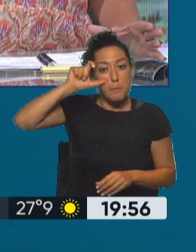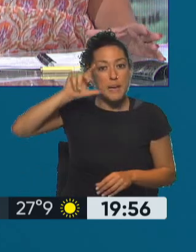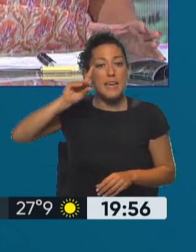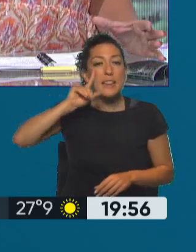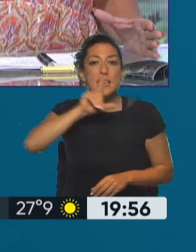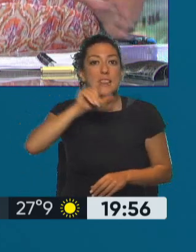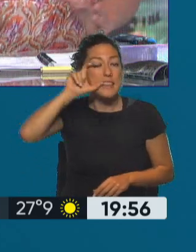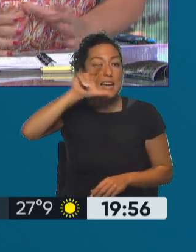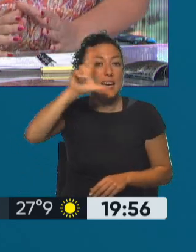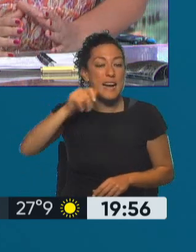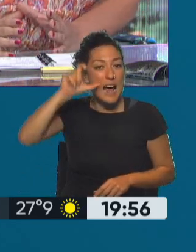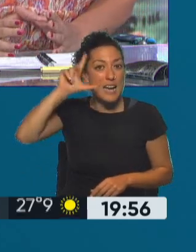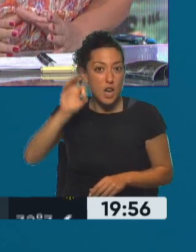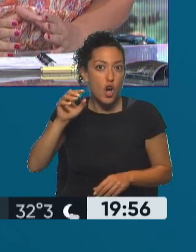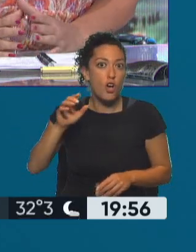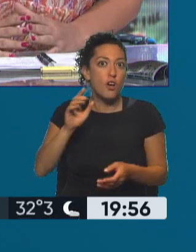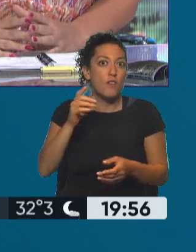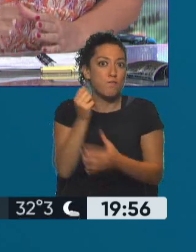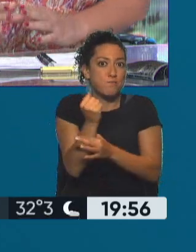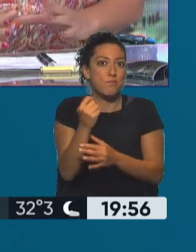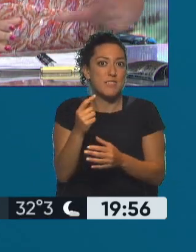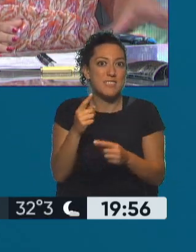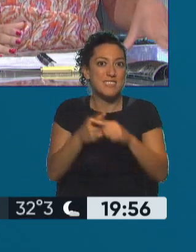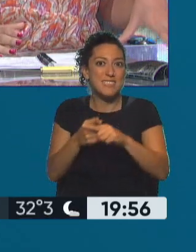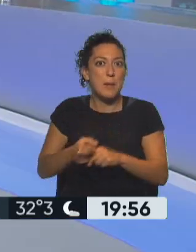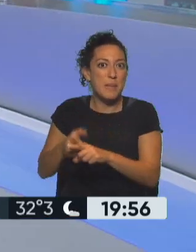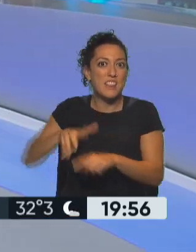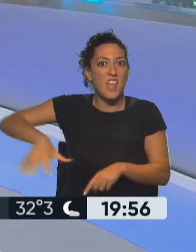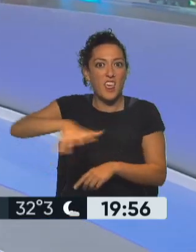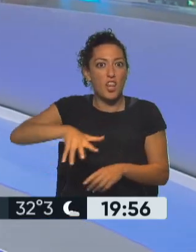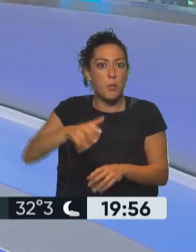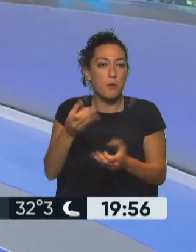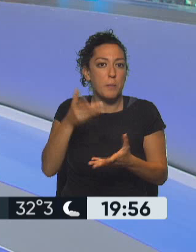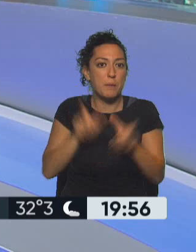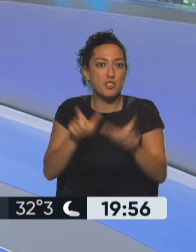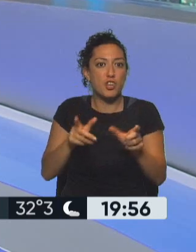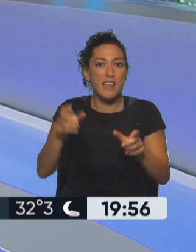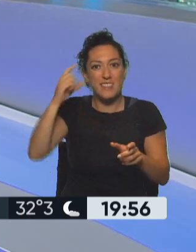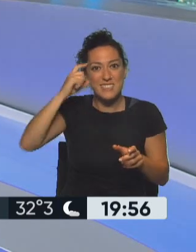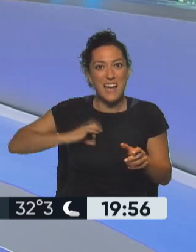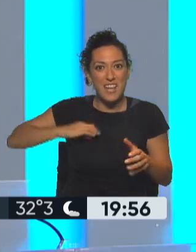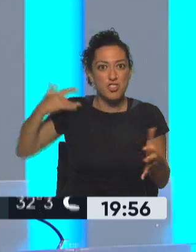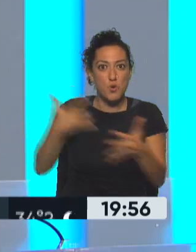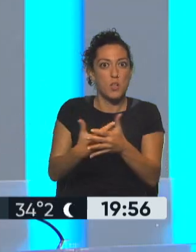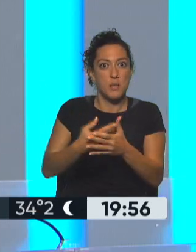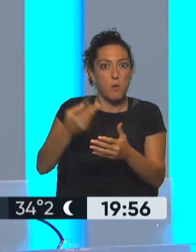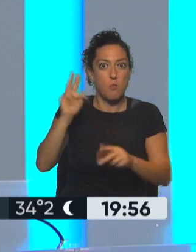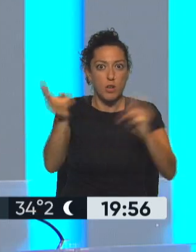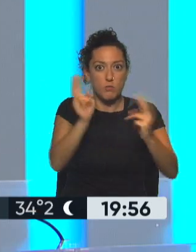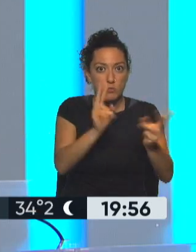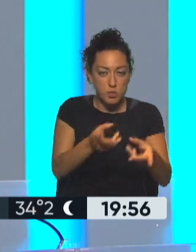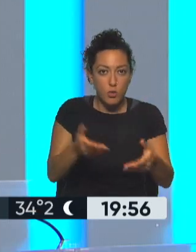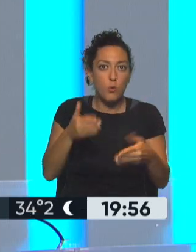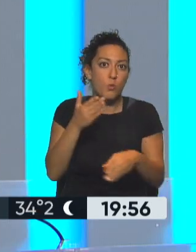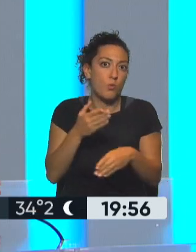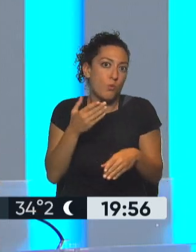grande del mundo por la cantidad de más de 25.000 inmigrantes que han muerto en la última década Qué pasa ahora con esto de